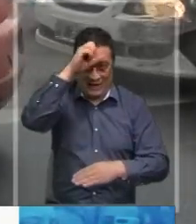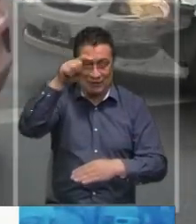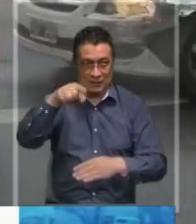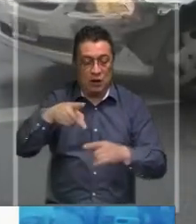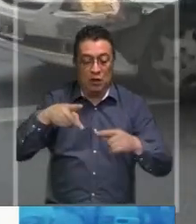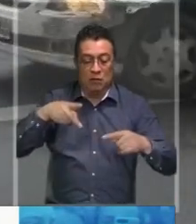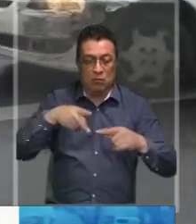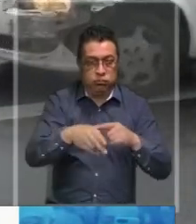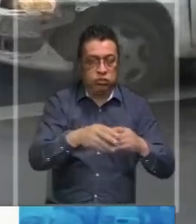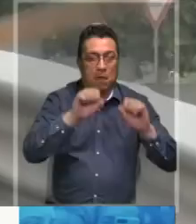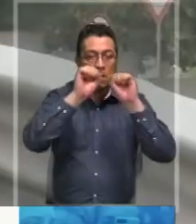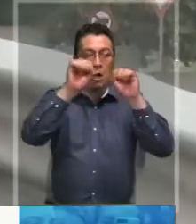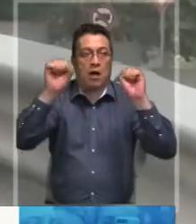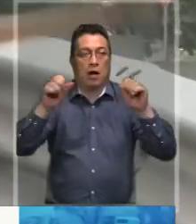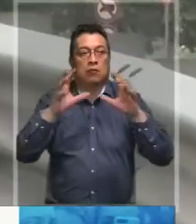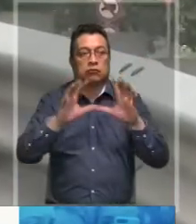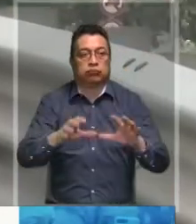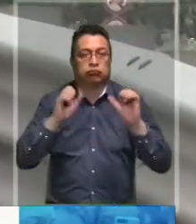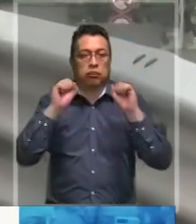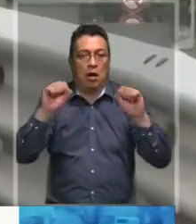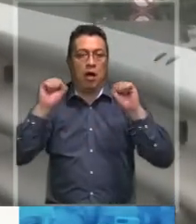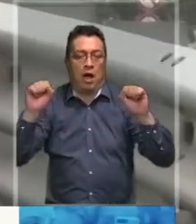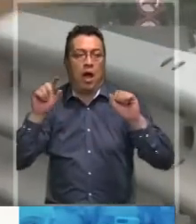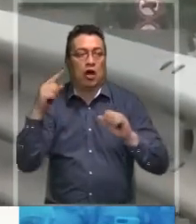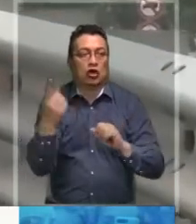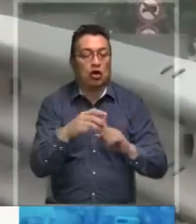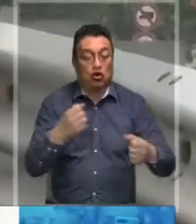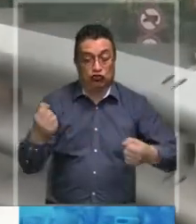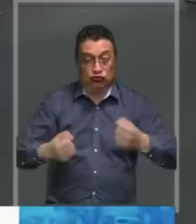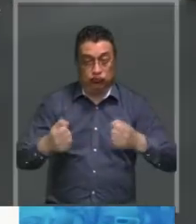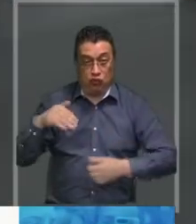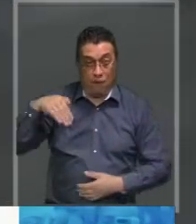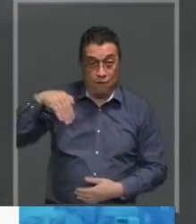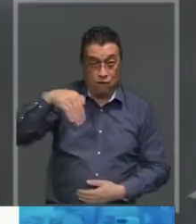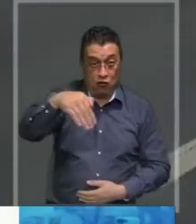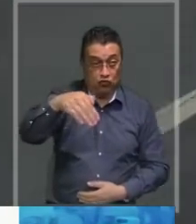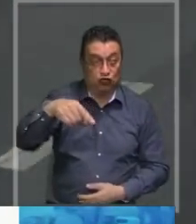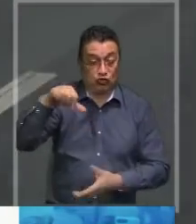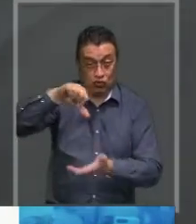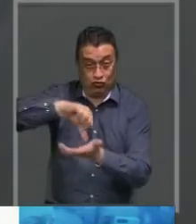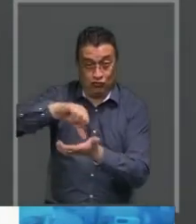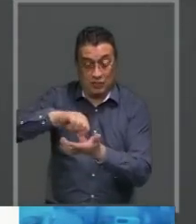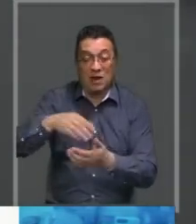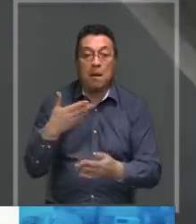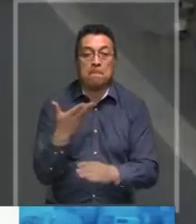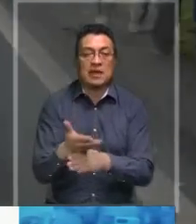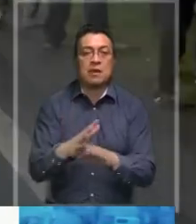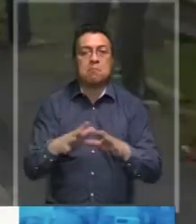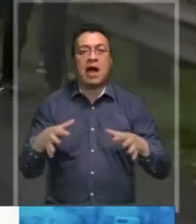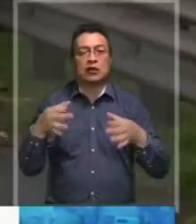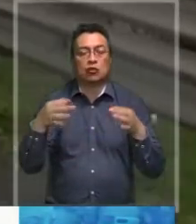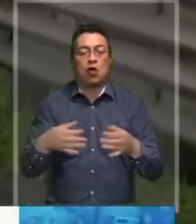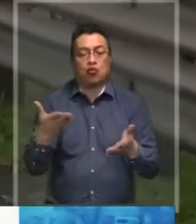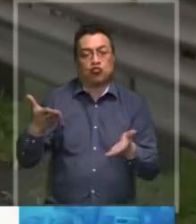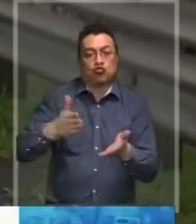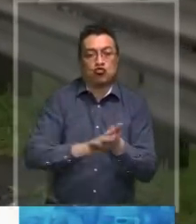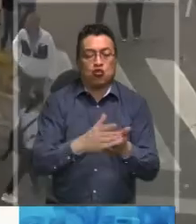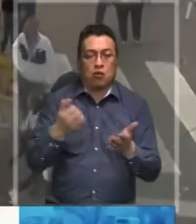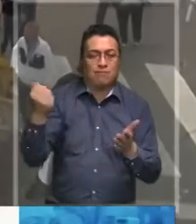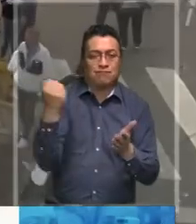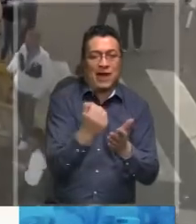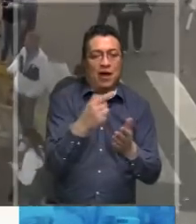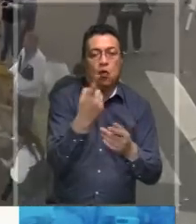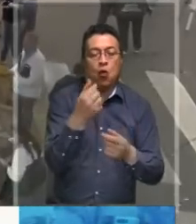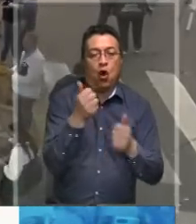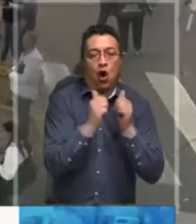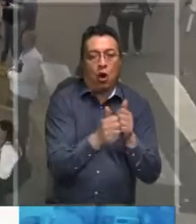por manifestantes. Conductores de los buses urbanos que exigen más seguridad tras el asesinato de uno de sus compañeros